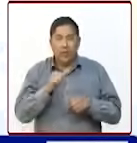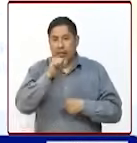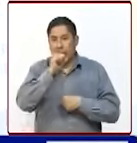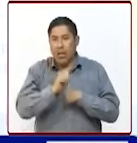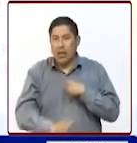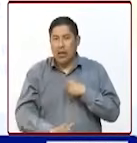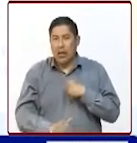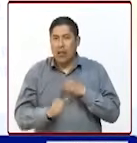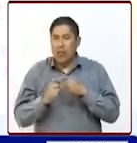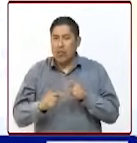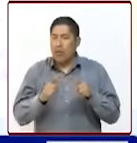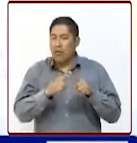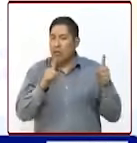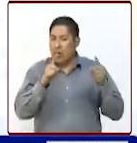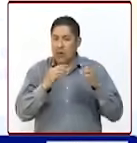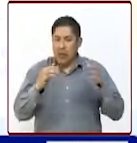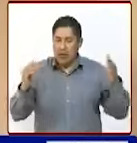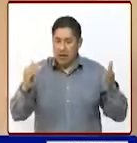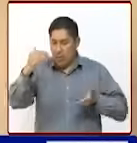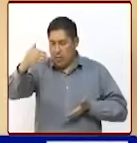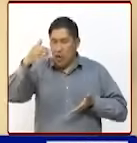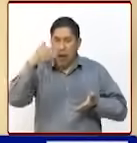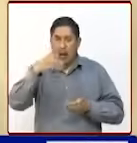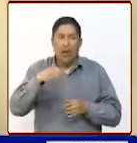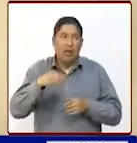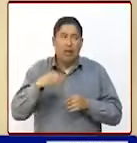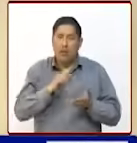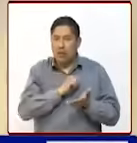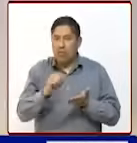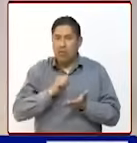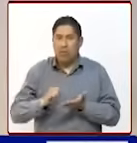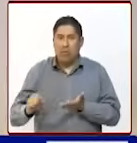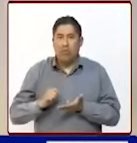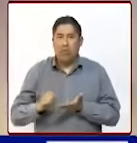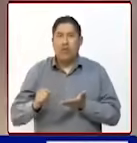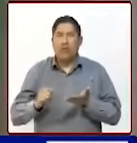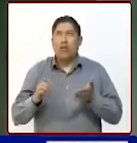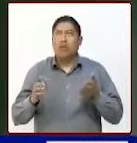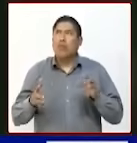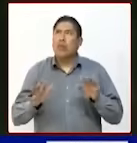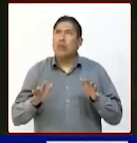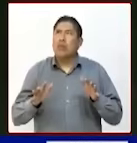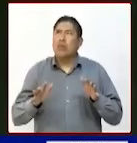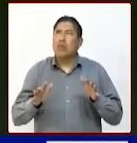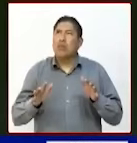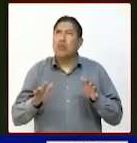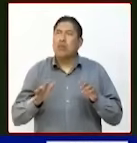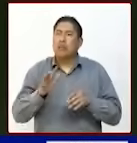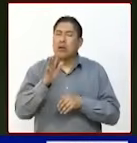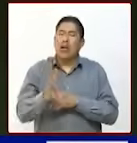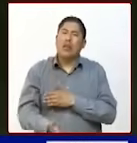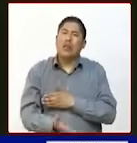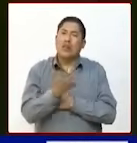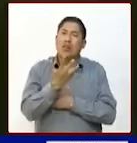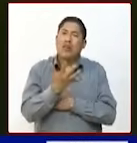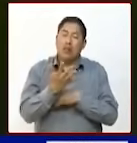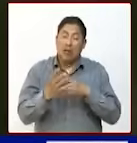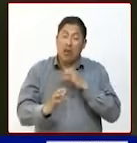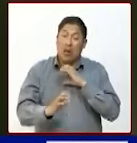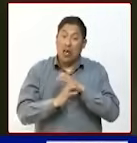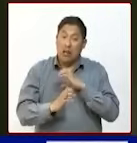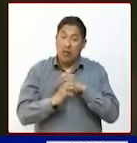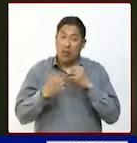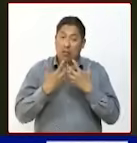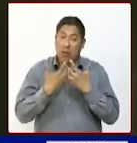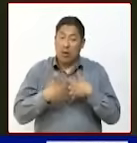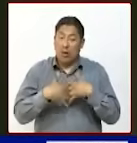dañado algunas cajas censales. Este viernes 22 de marzo, aproximadamente a las 5 a.m., una camioneta de la